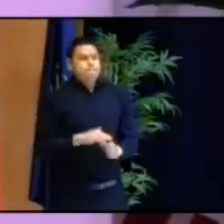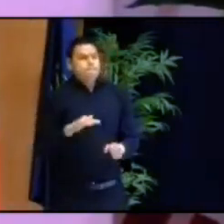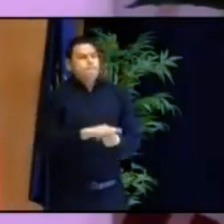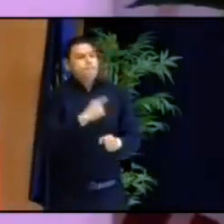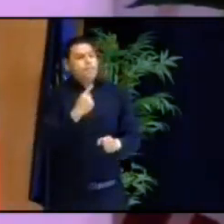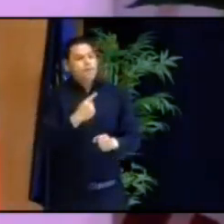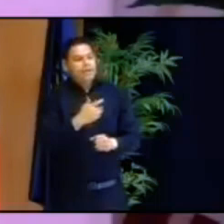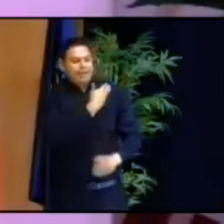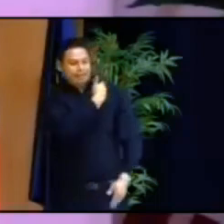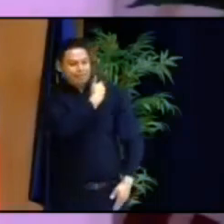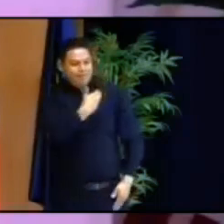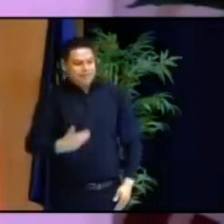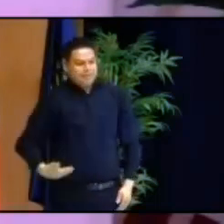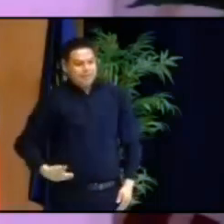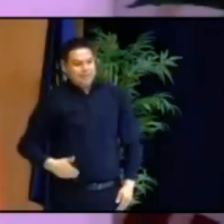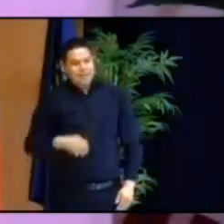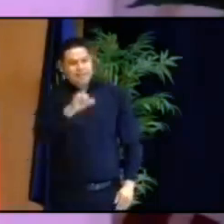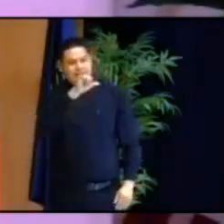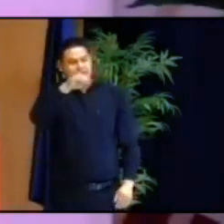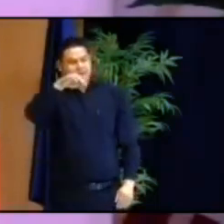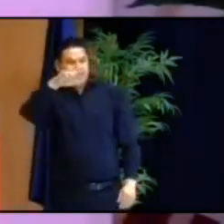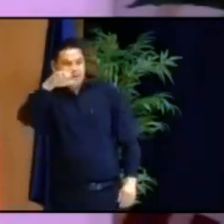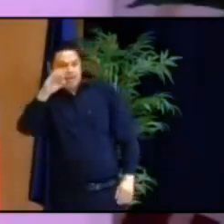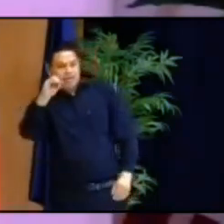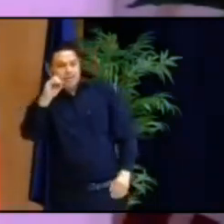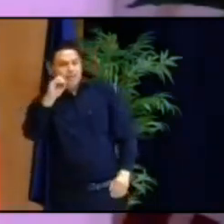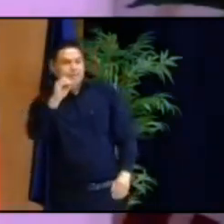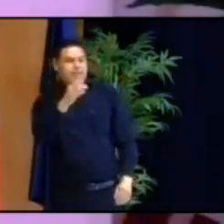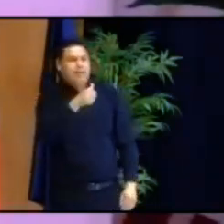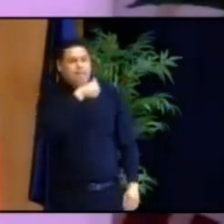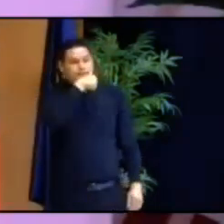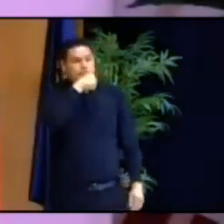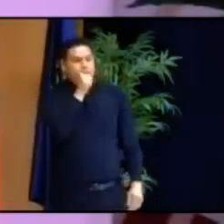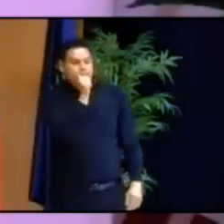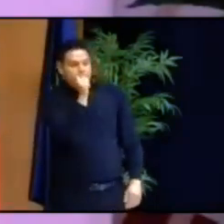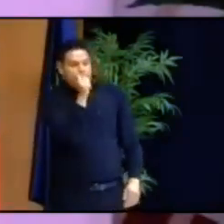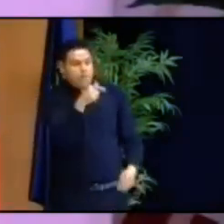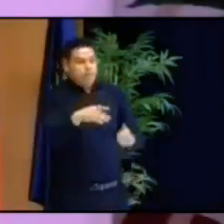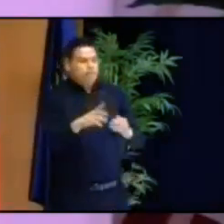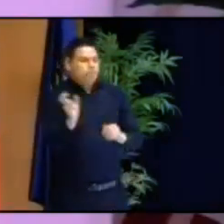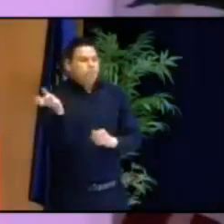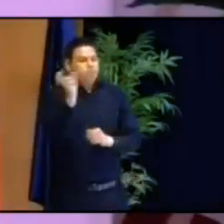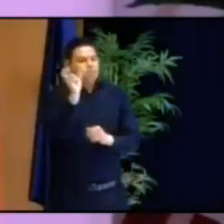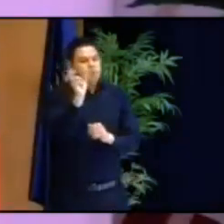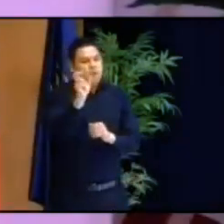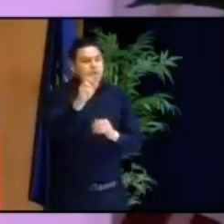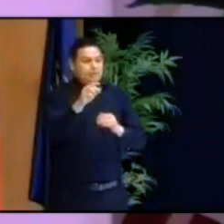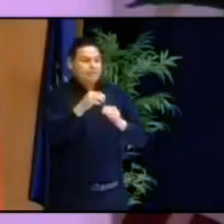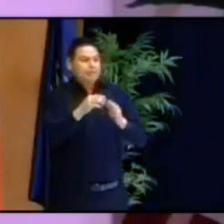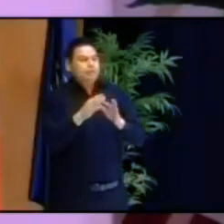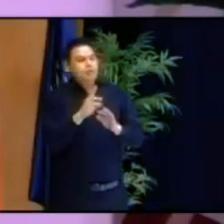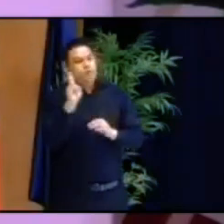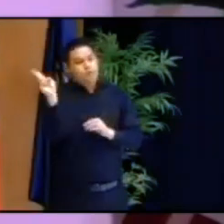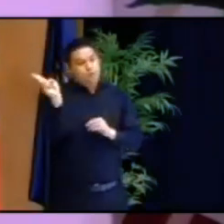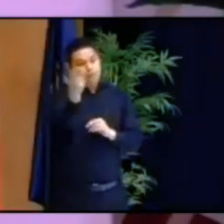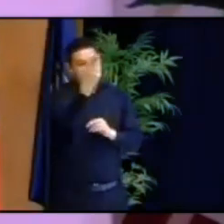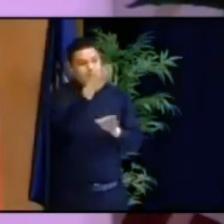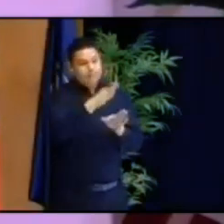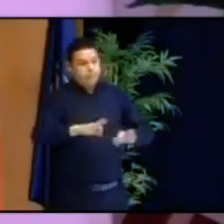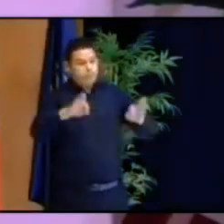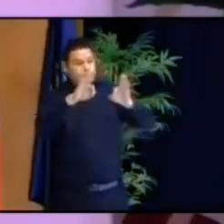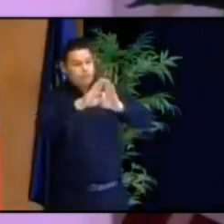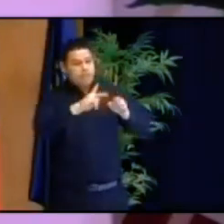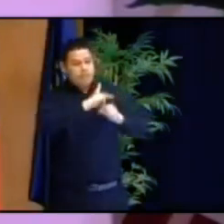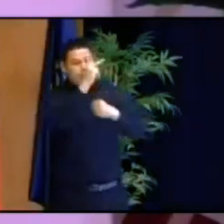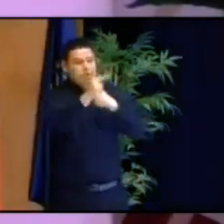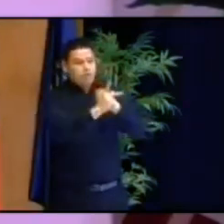porque el presidente ha creado las universidades Benito Juárez. Y aún con universidades tan importantes en el país